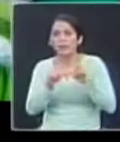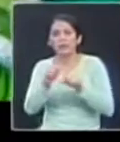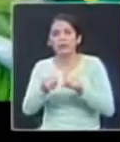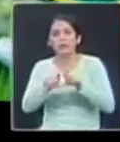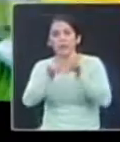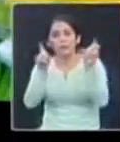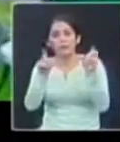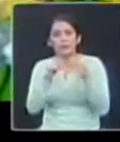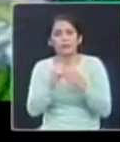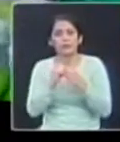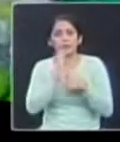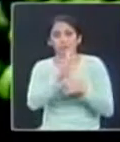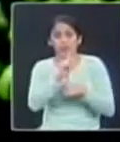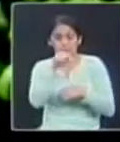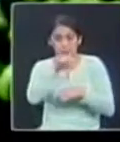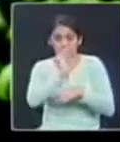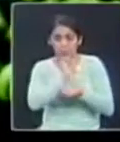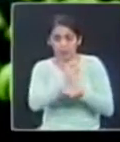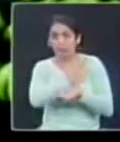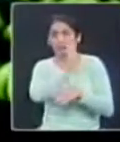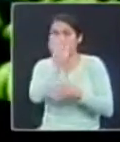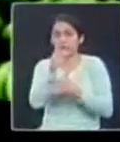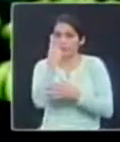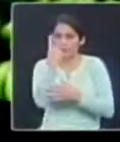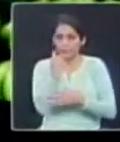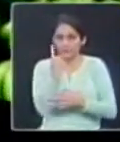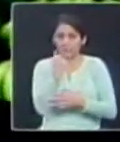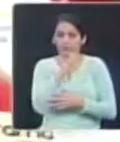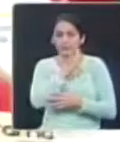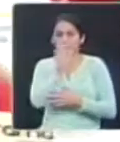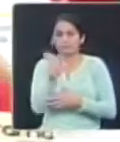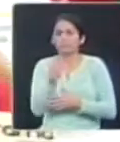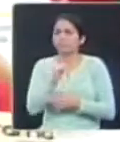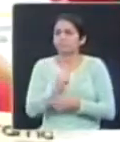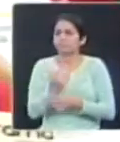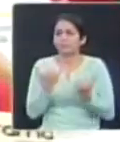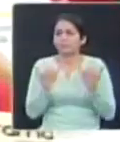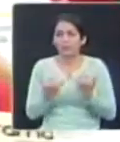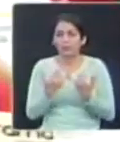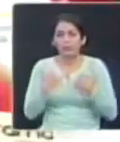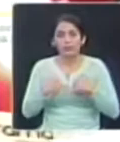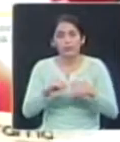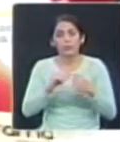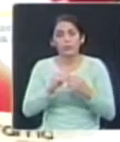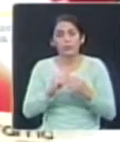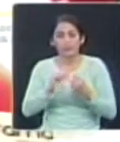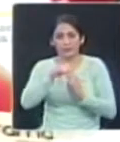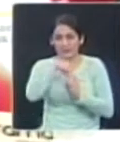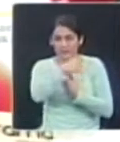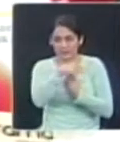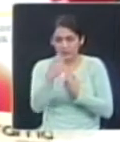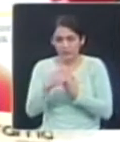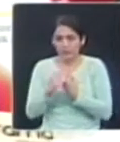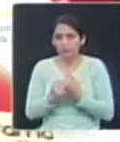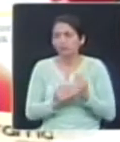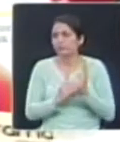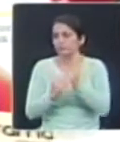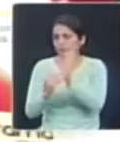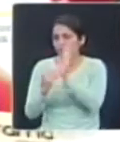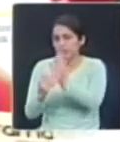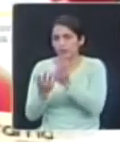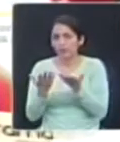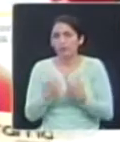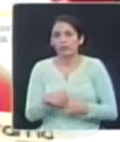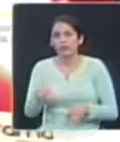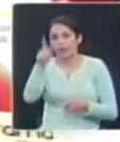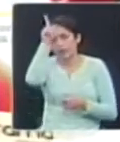exportadores ecuatorianos, así como misiones en donde estamos promocionando nosotros al banano orgánico en Alemania, estuvimos